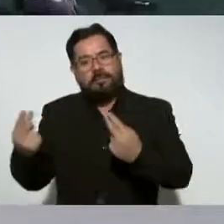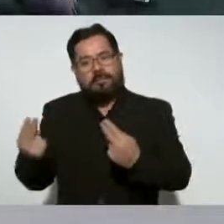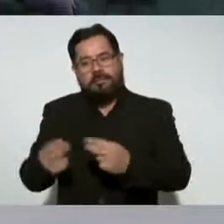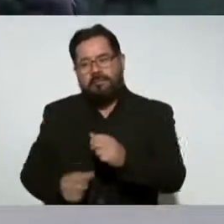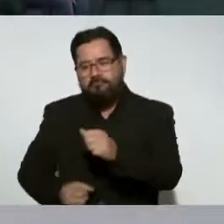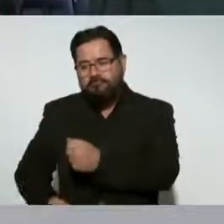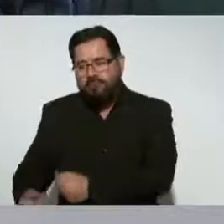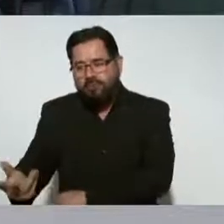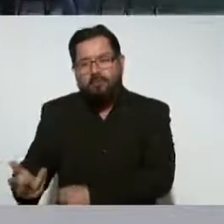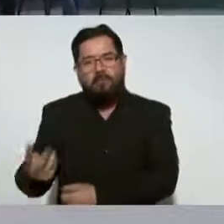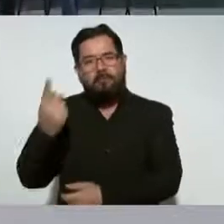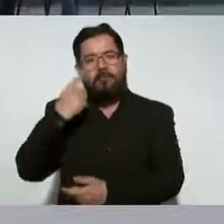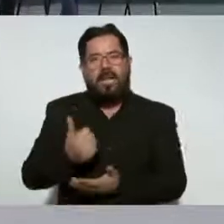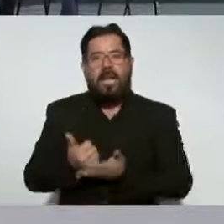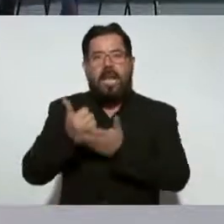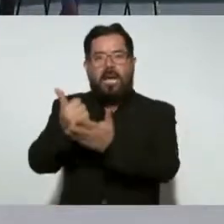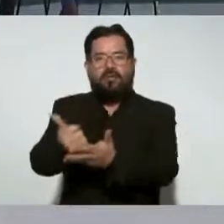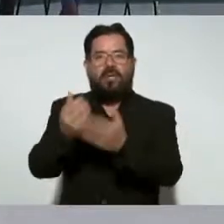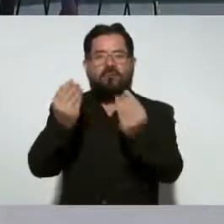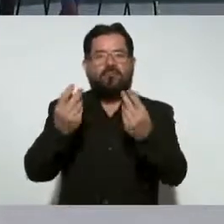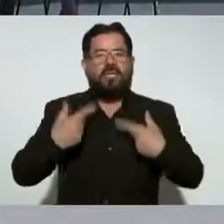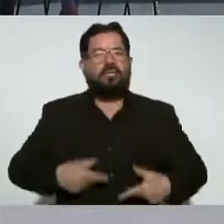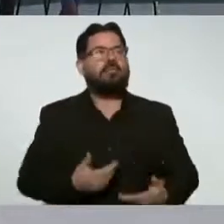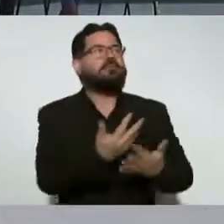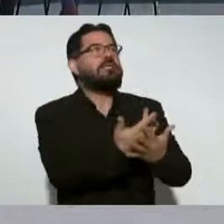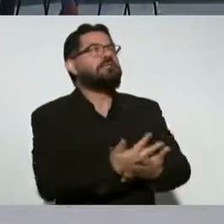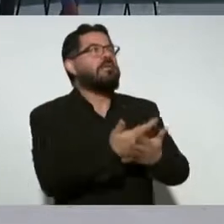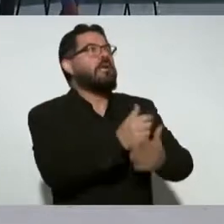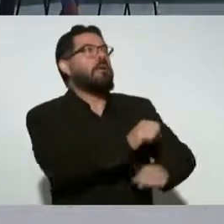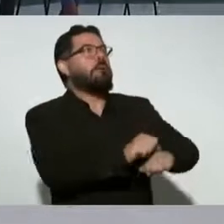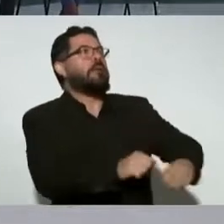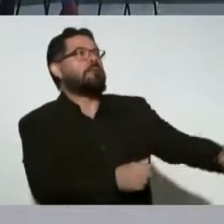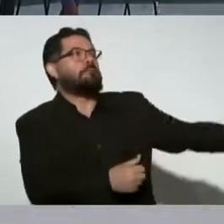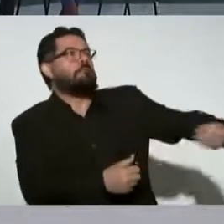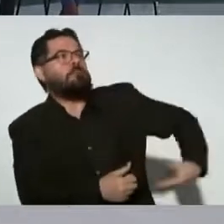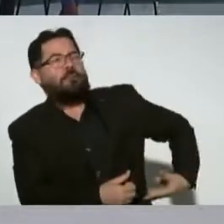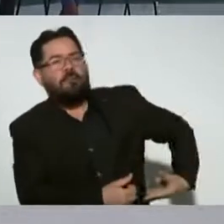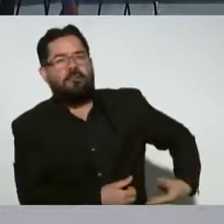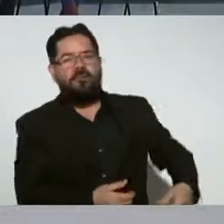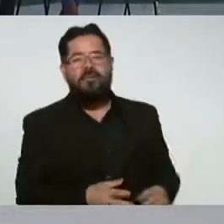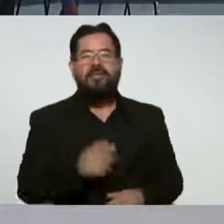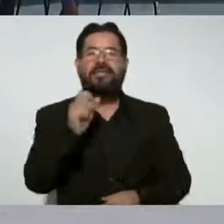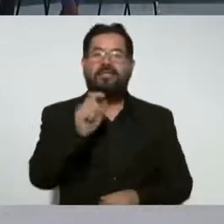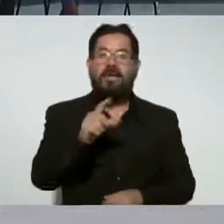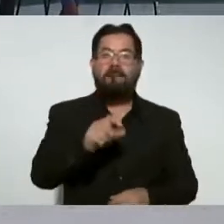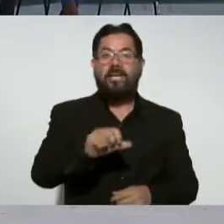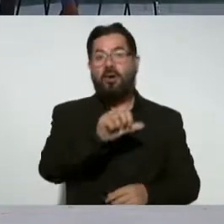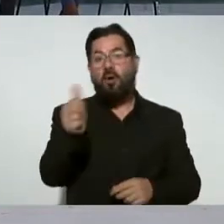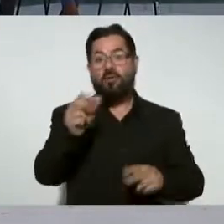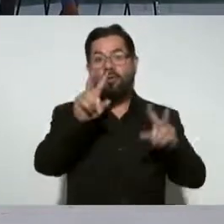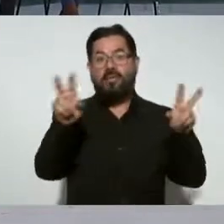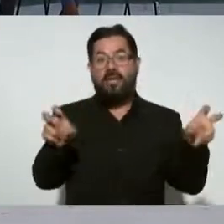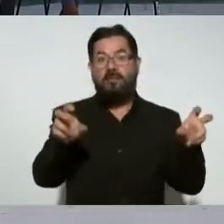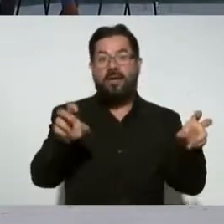muchos individuos de nuestro país. Y también, desde luego, la cirugía, el potencial de cirugía